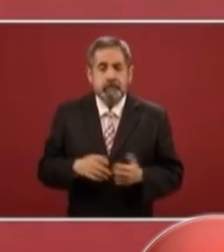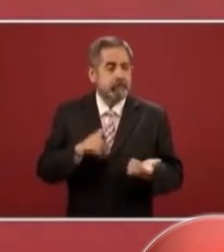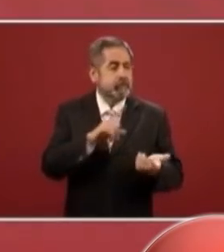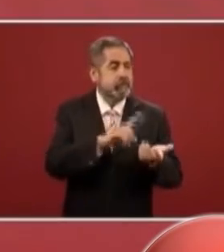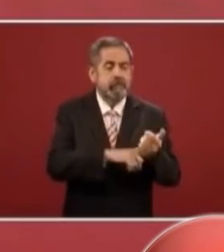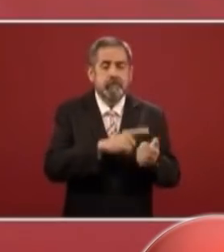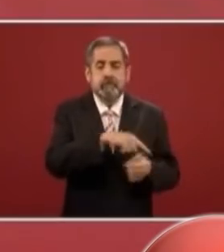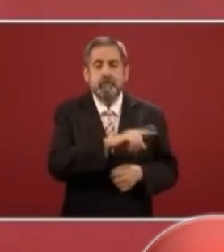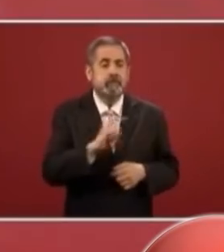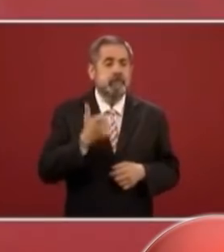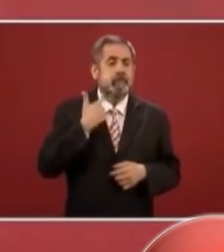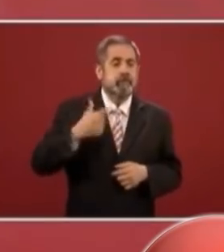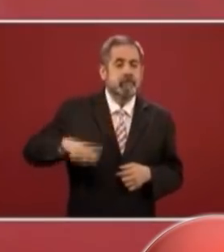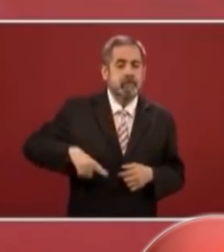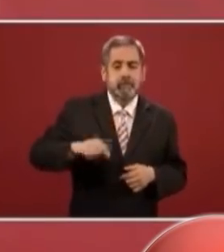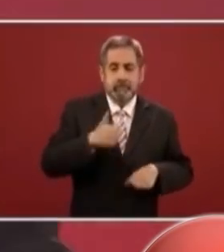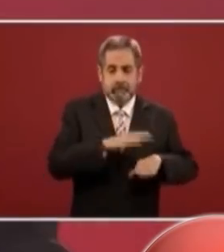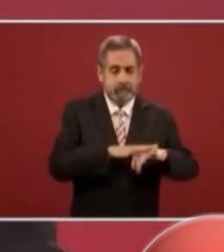a